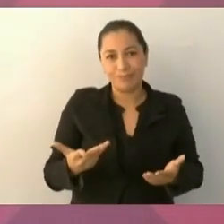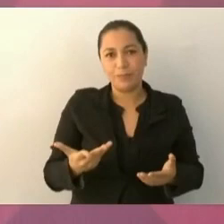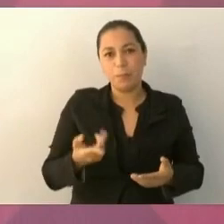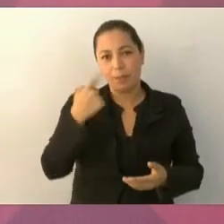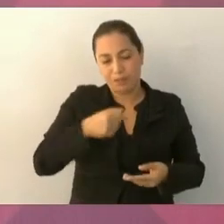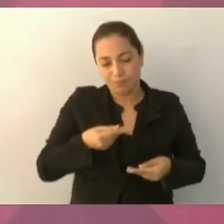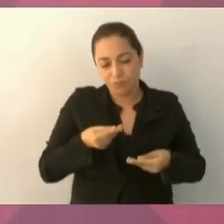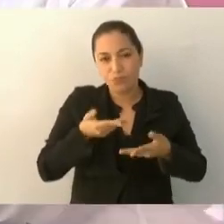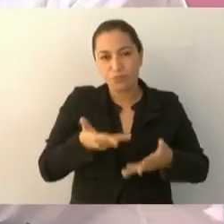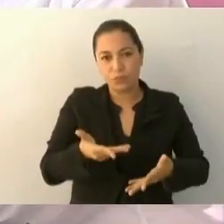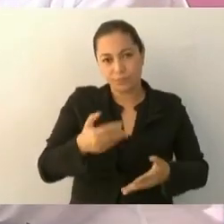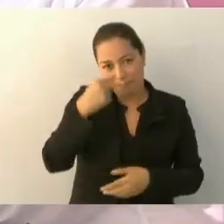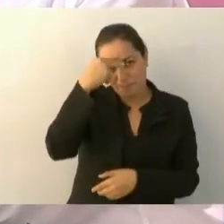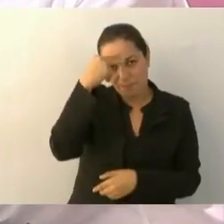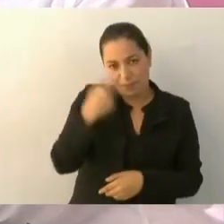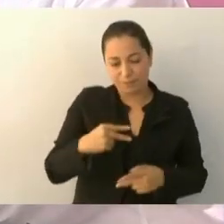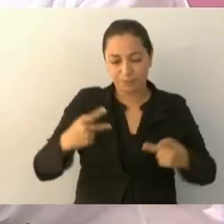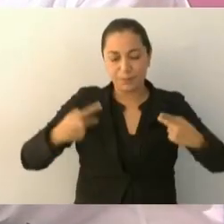No hay